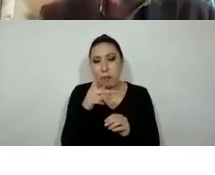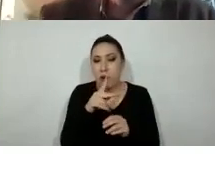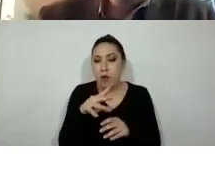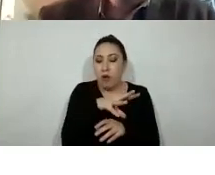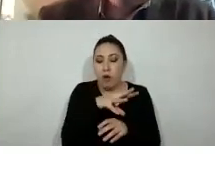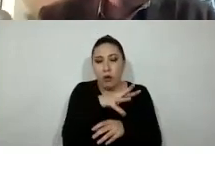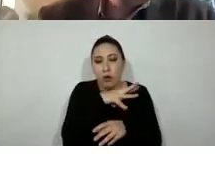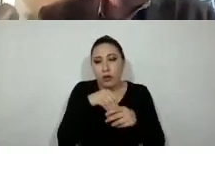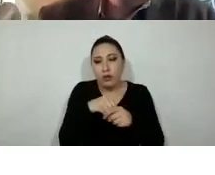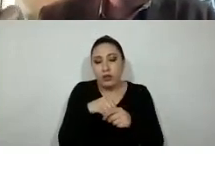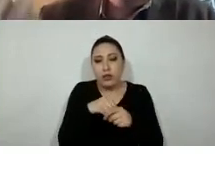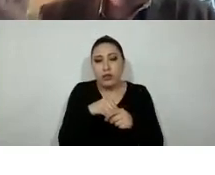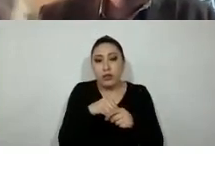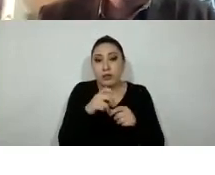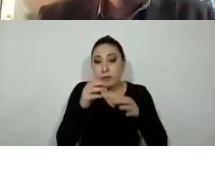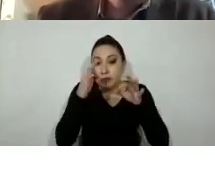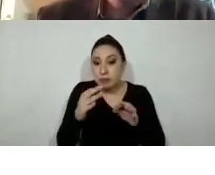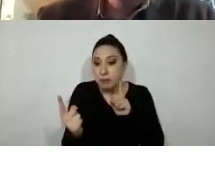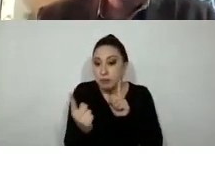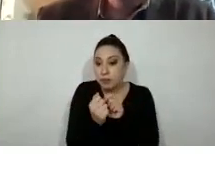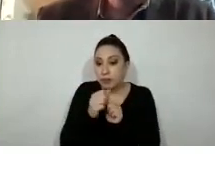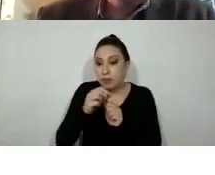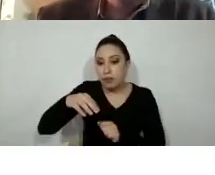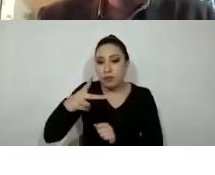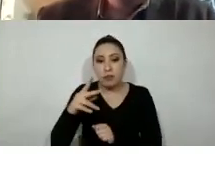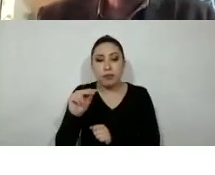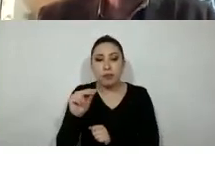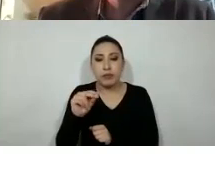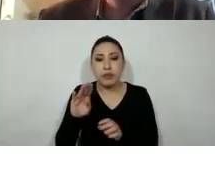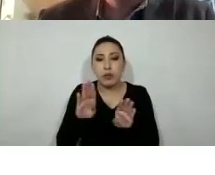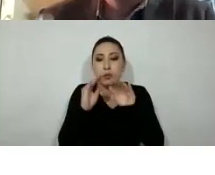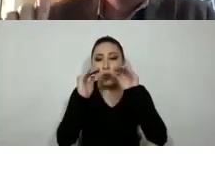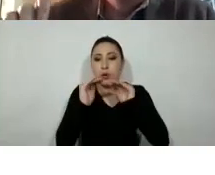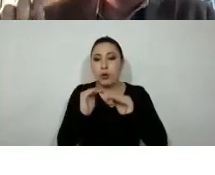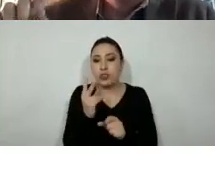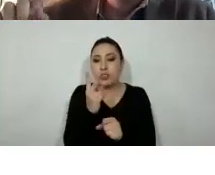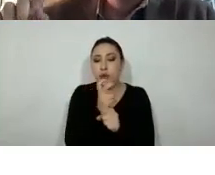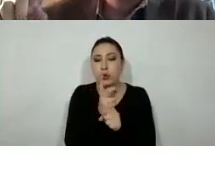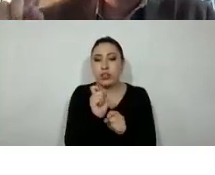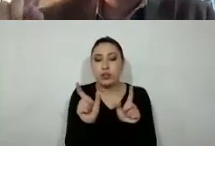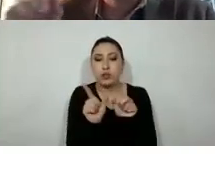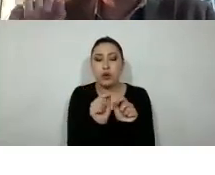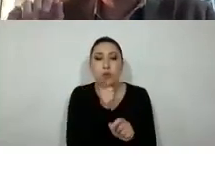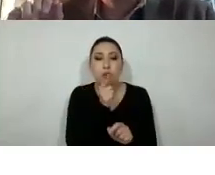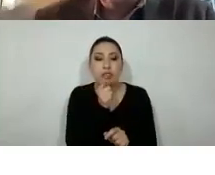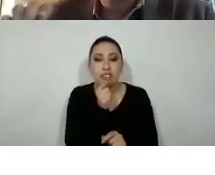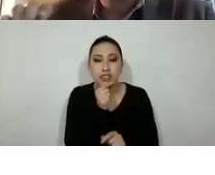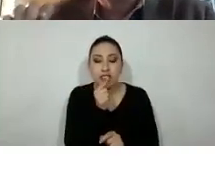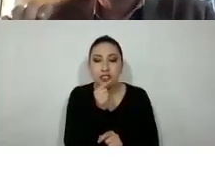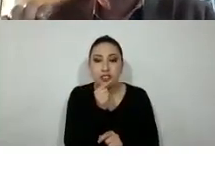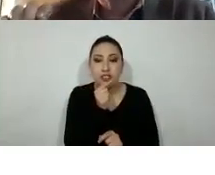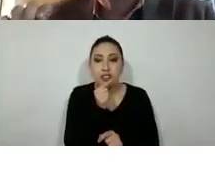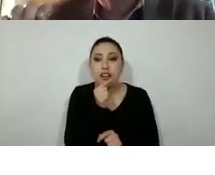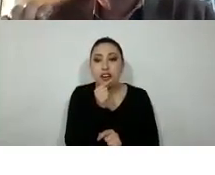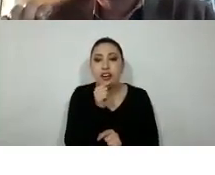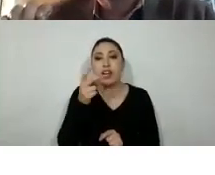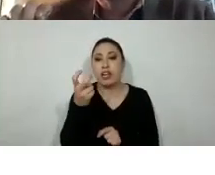es la sede ministerial todavía, es una instalación policial en donde, y ahí empieza lo